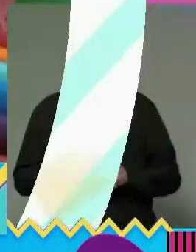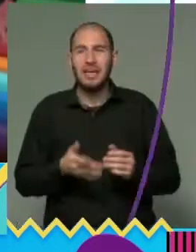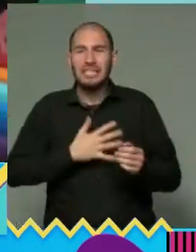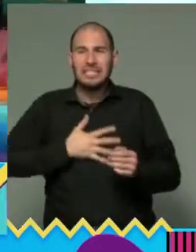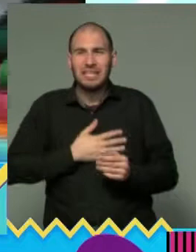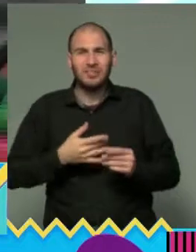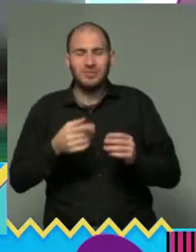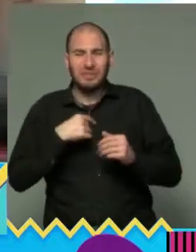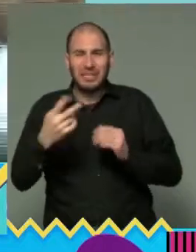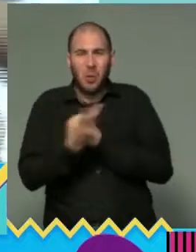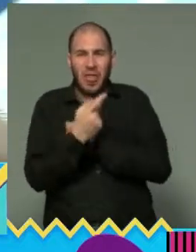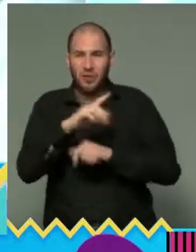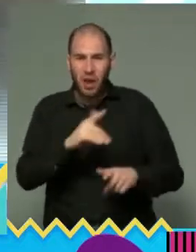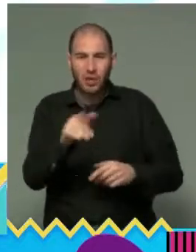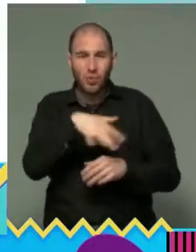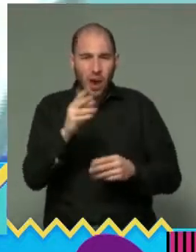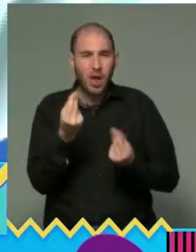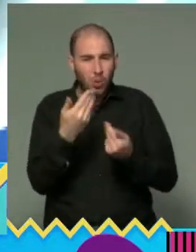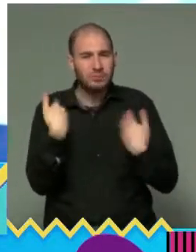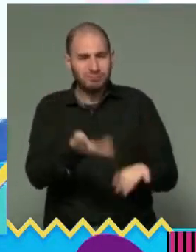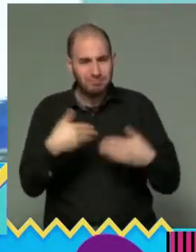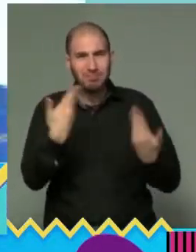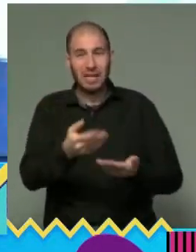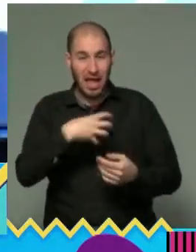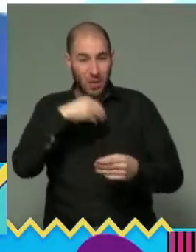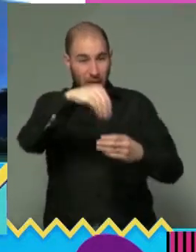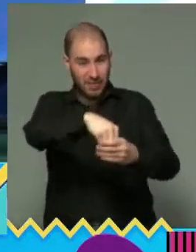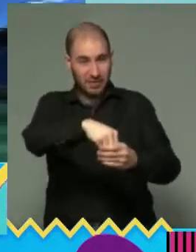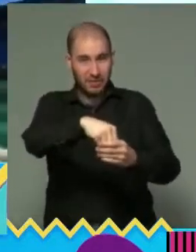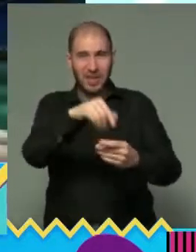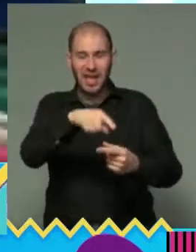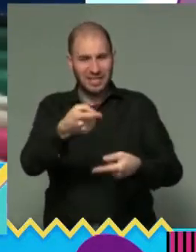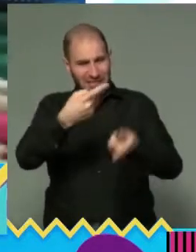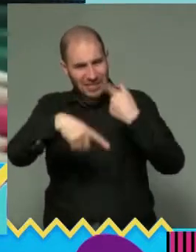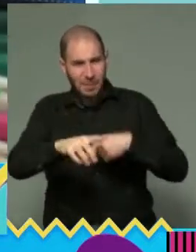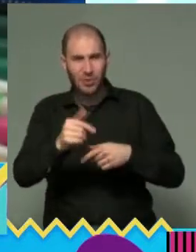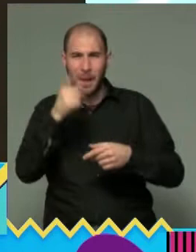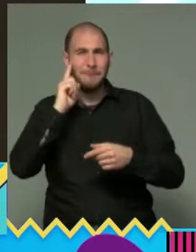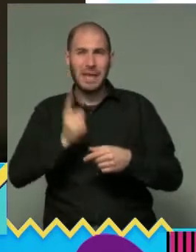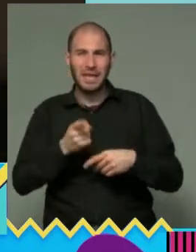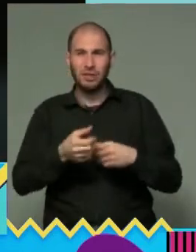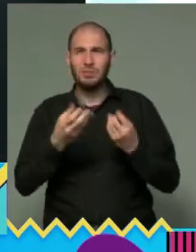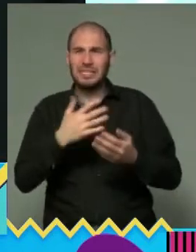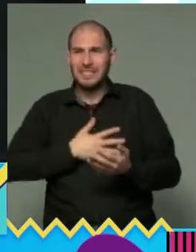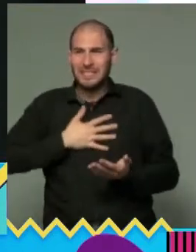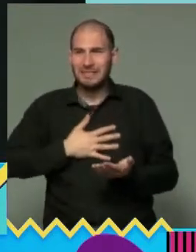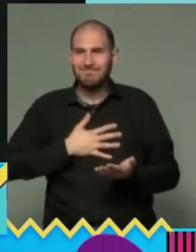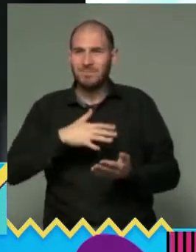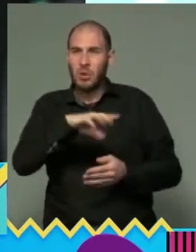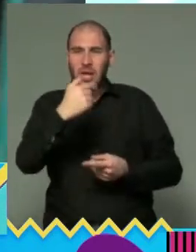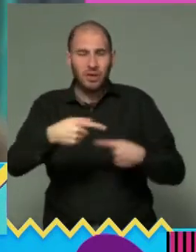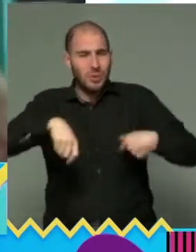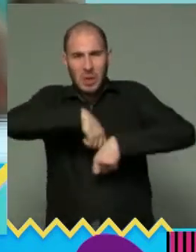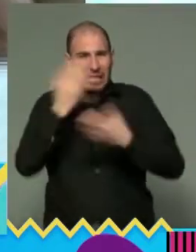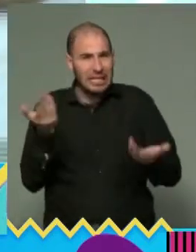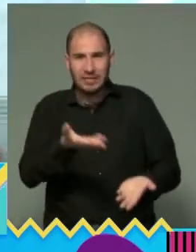de desprotección, de que el lugar donde vos te sentís más útil en tu vida, que es el aula, se vuelva un lugar peligroso porque sentís que es el lugar donde puede pasar